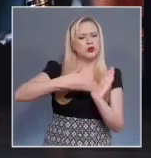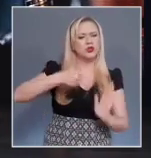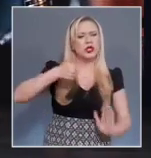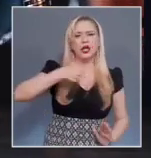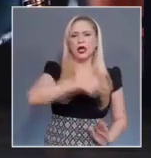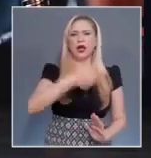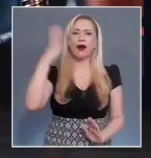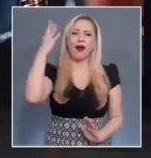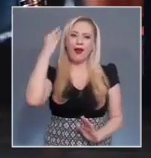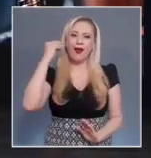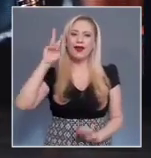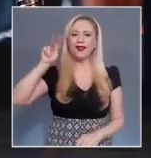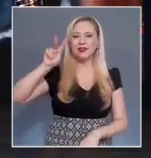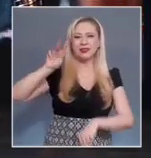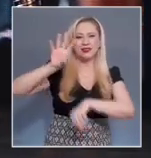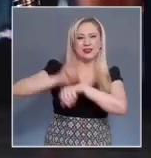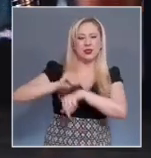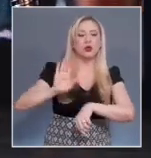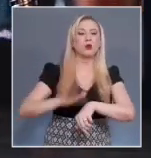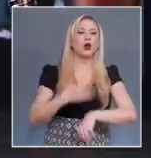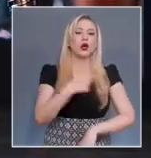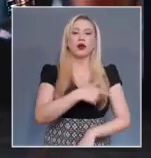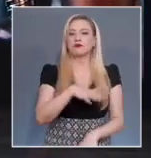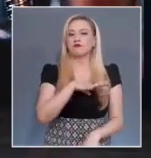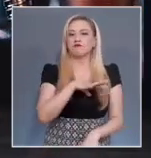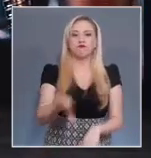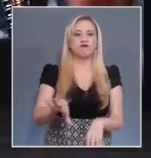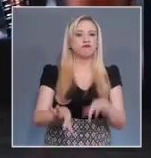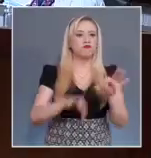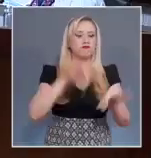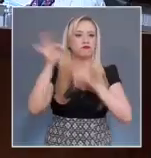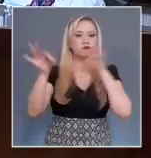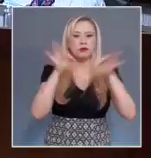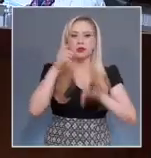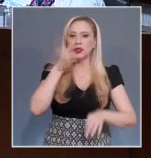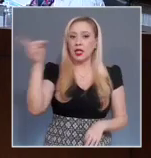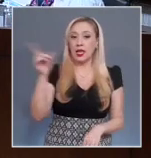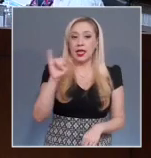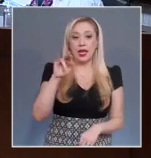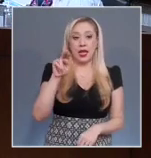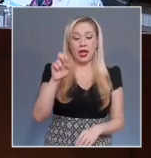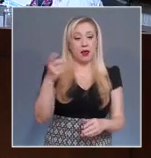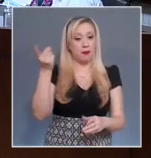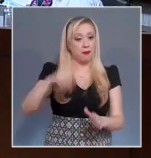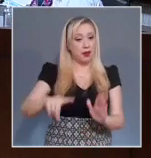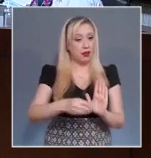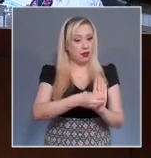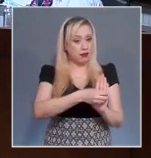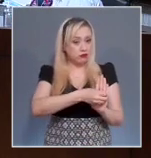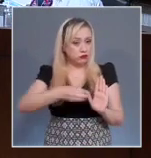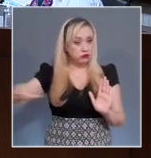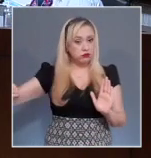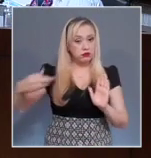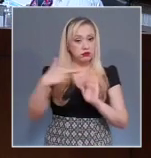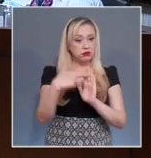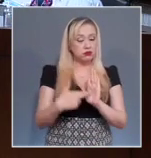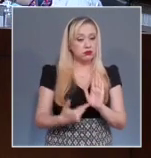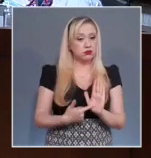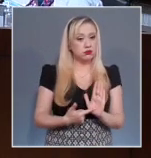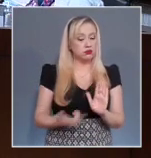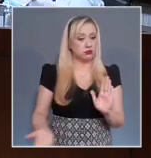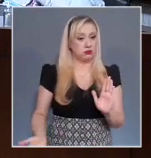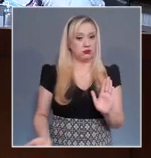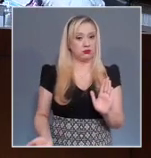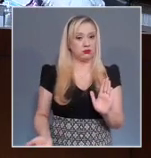televisión por omitir transmitir la pauta ordenada por el INE. El Tribunal Electoral del Poder Judicial de la Federación revocó